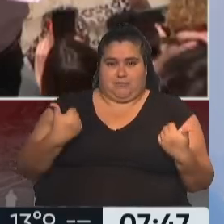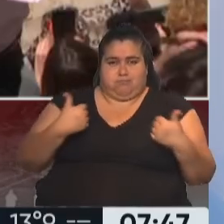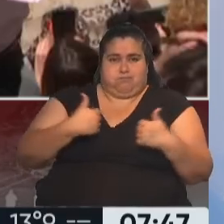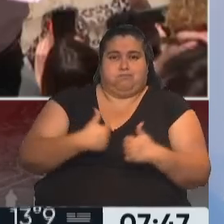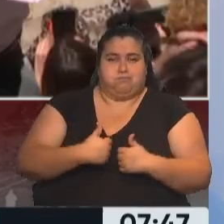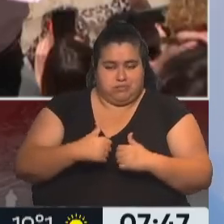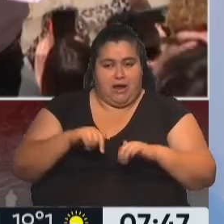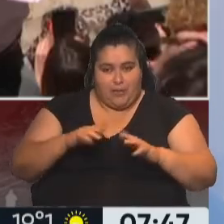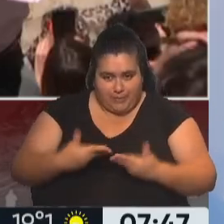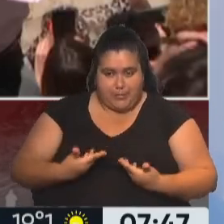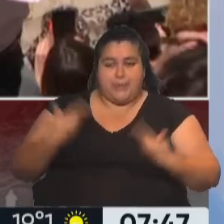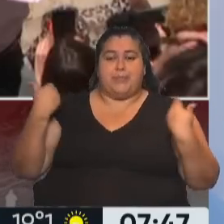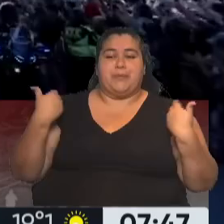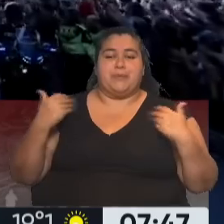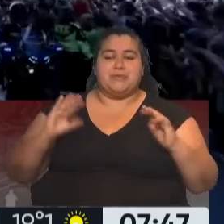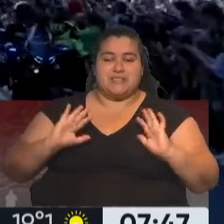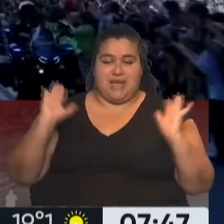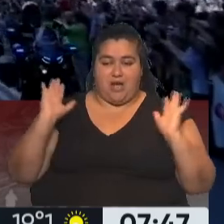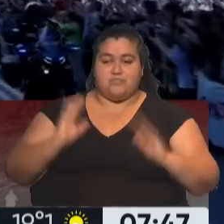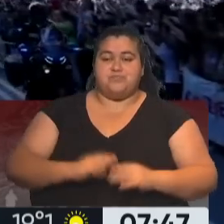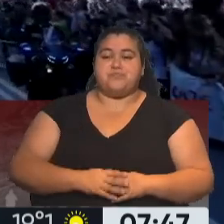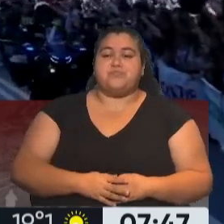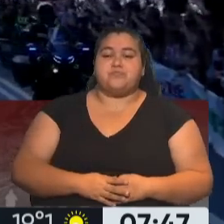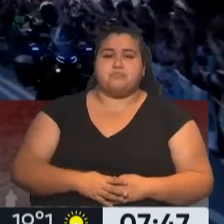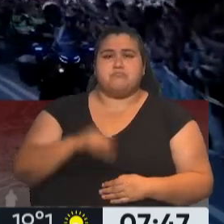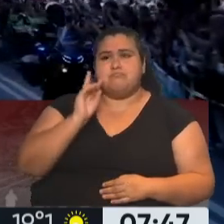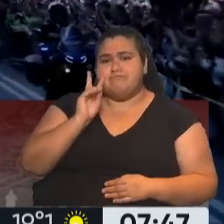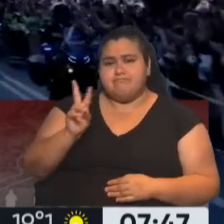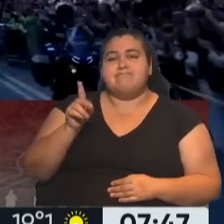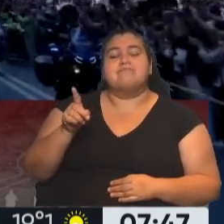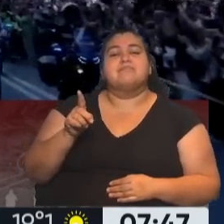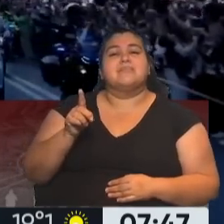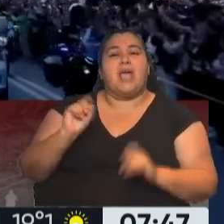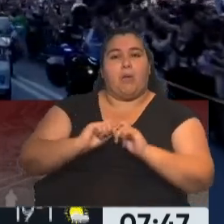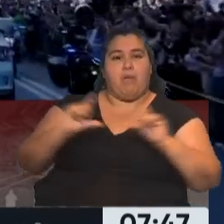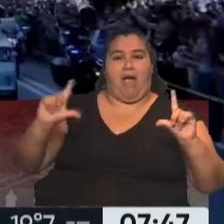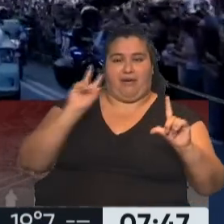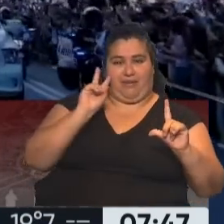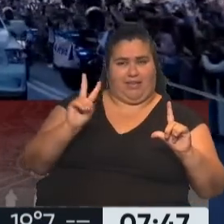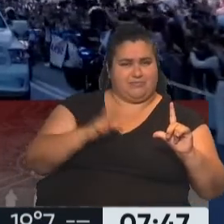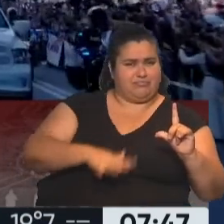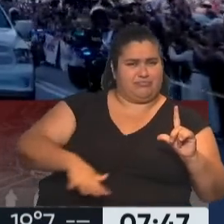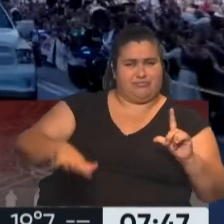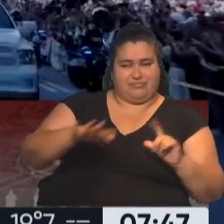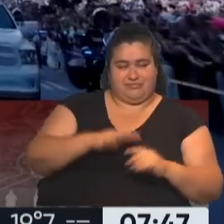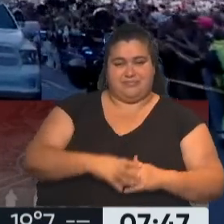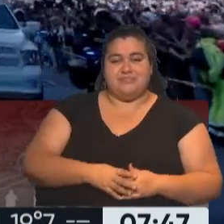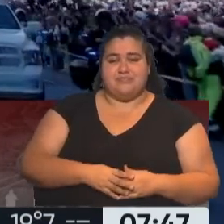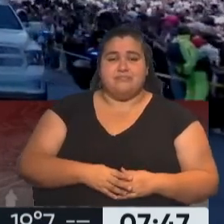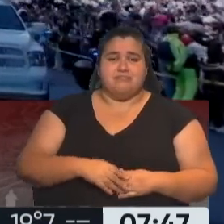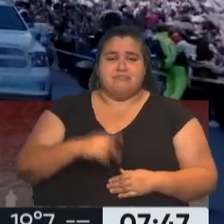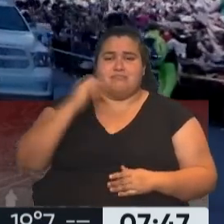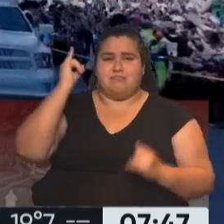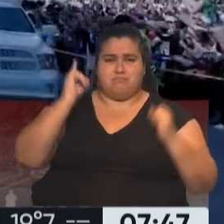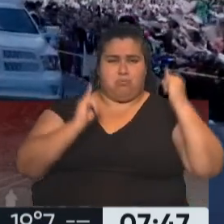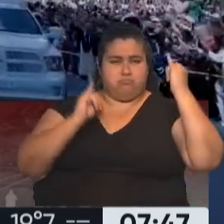tempranito, ahora ya está de camisa. Y bueno, forma parte de las imágenes que están recorriendo el mundo. Estamos mirando distintos portales.